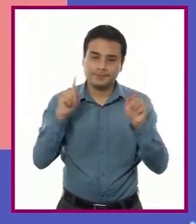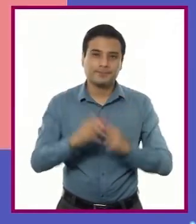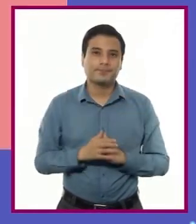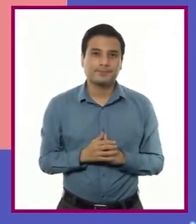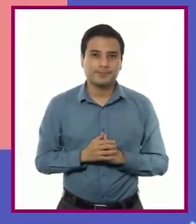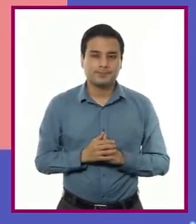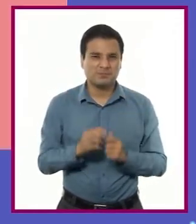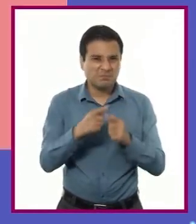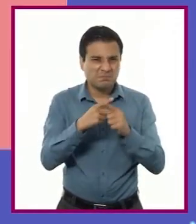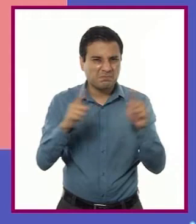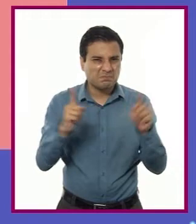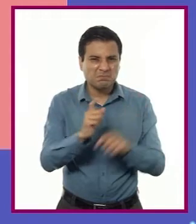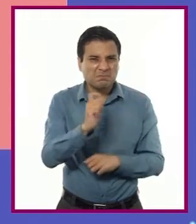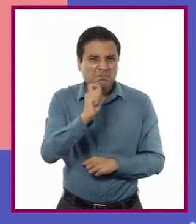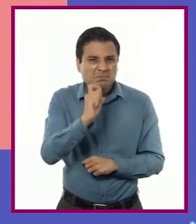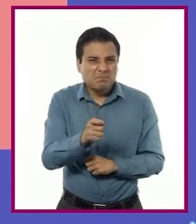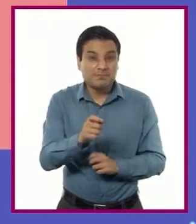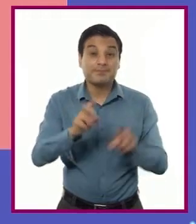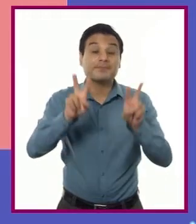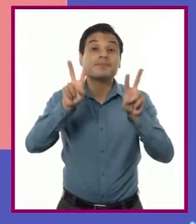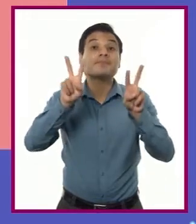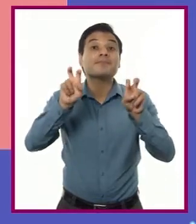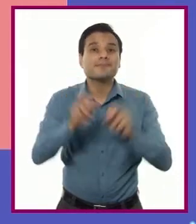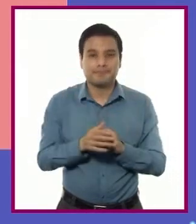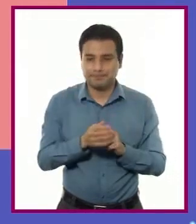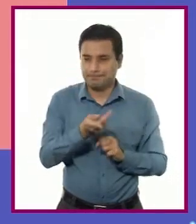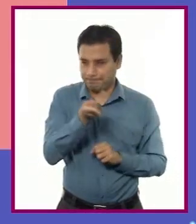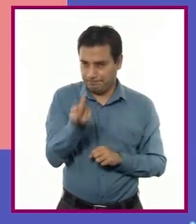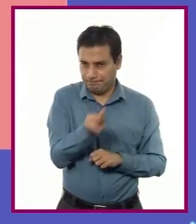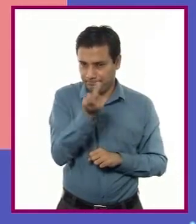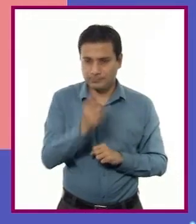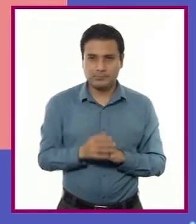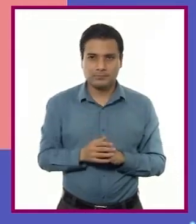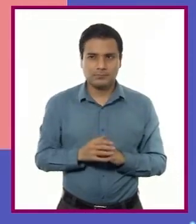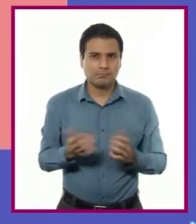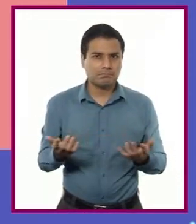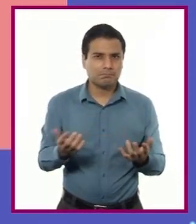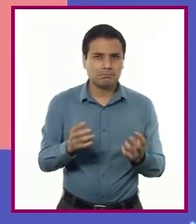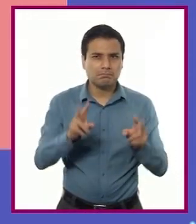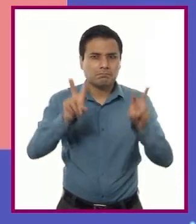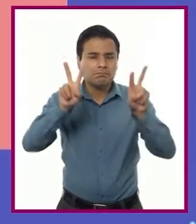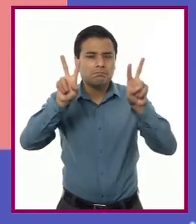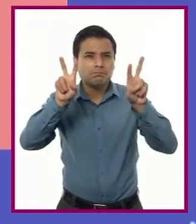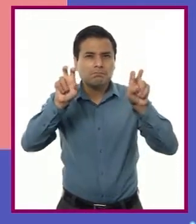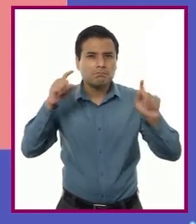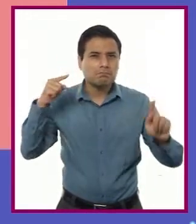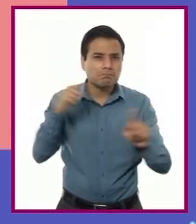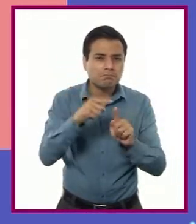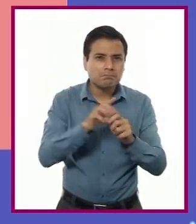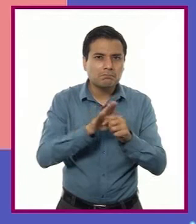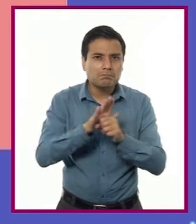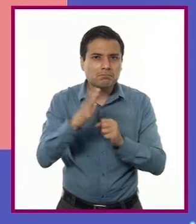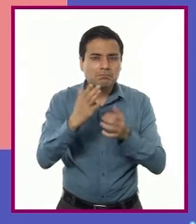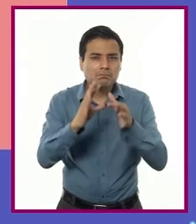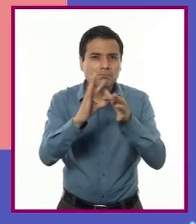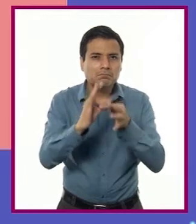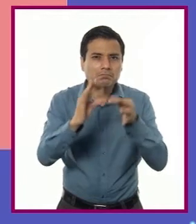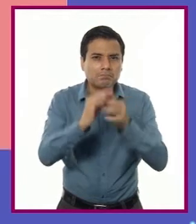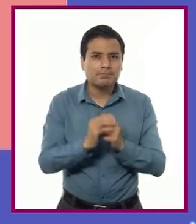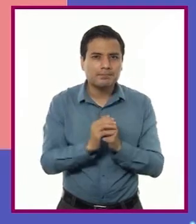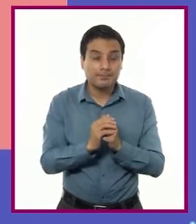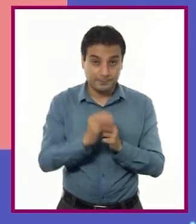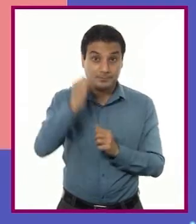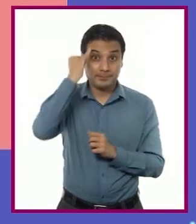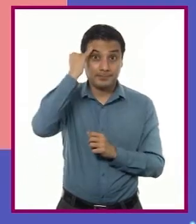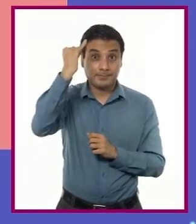La diferencia es que el tema responde a la pregunta, ¿de qué trata el texto? Por su parte, las